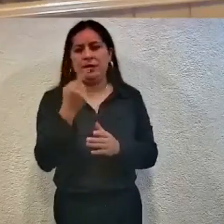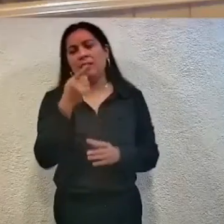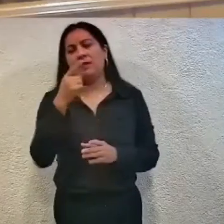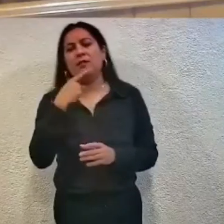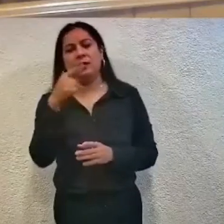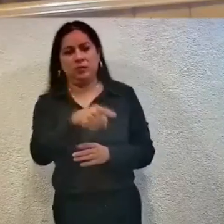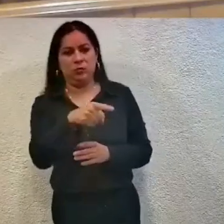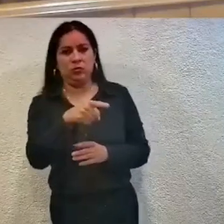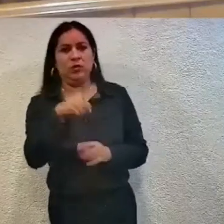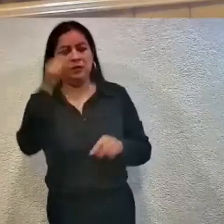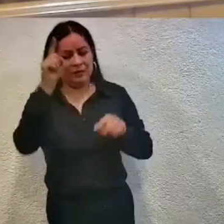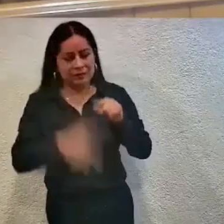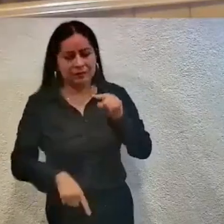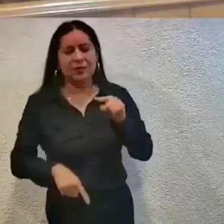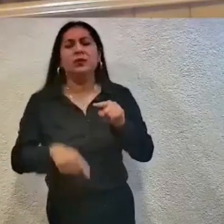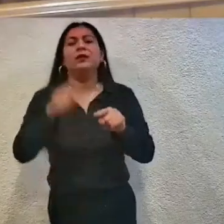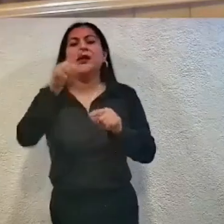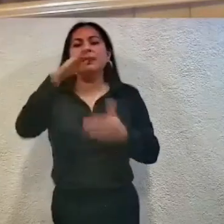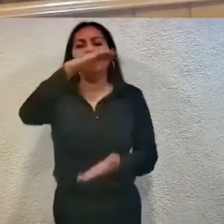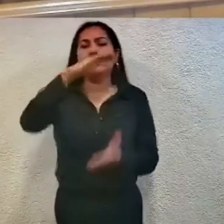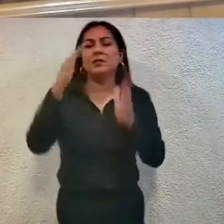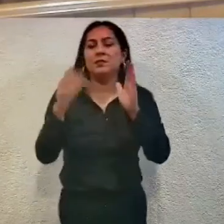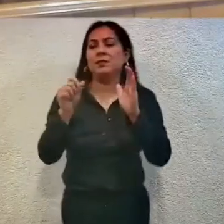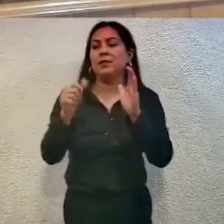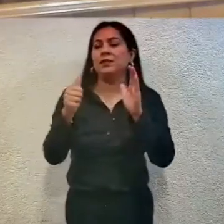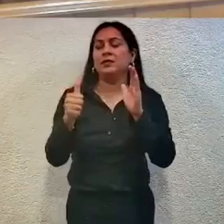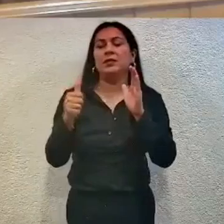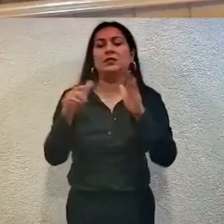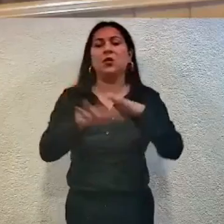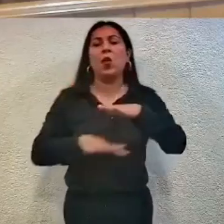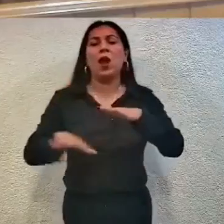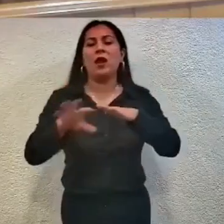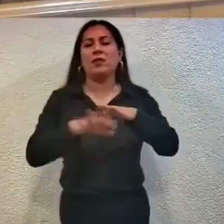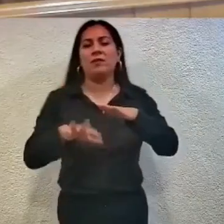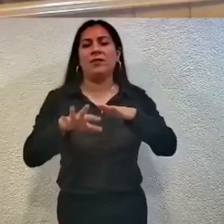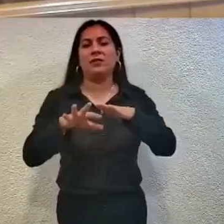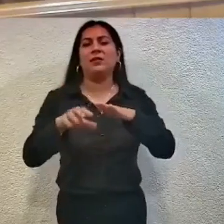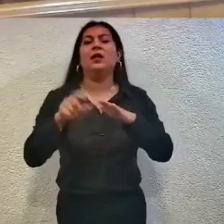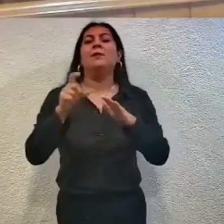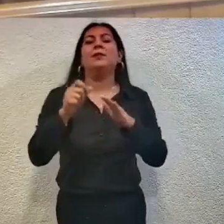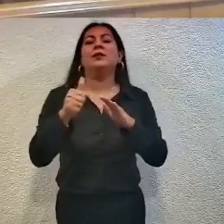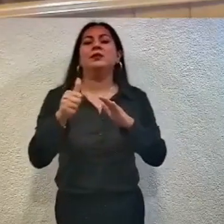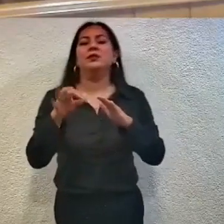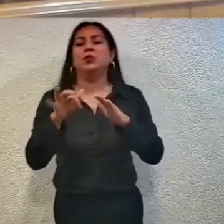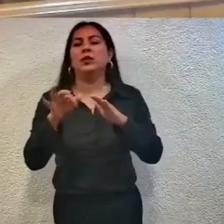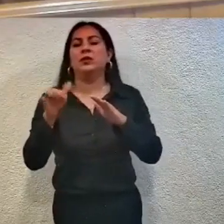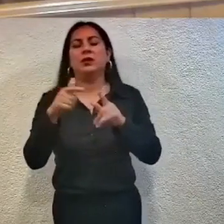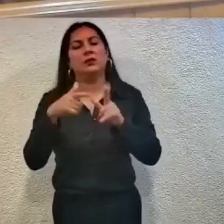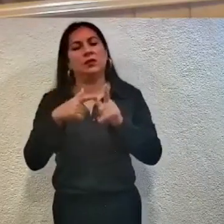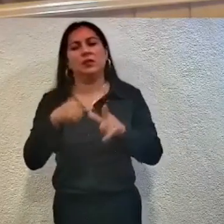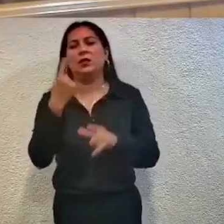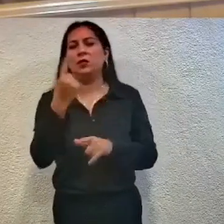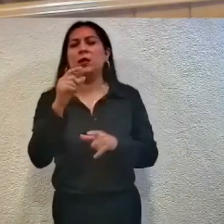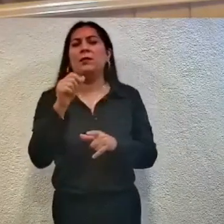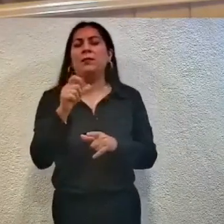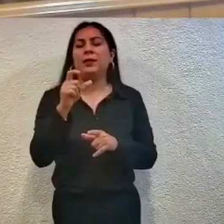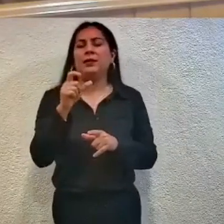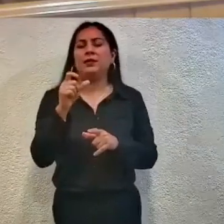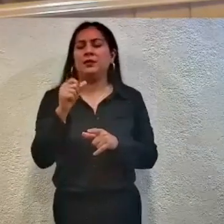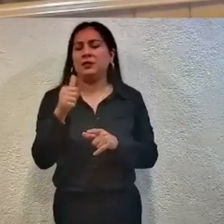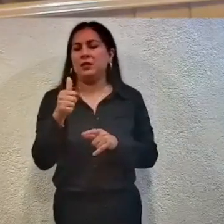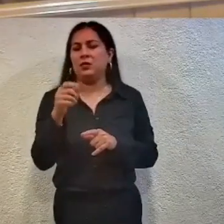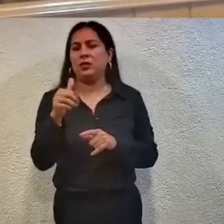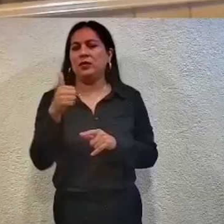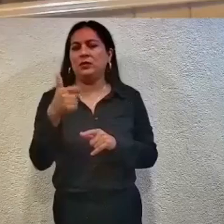Medios. Por otra parte, derivado de la anulación de las citadas casillas 2640 básica, 2640 contigua